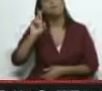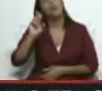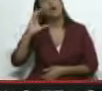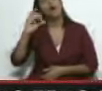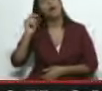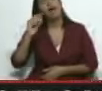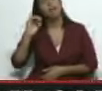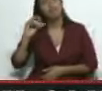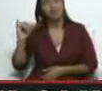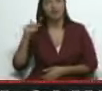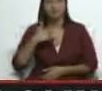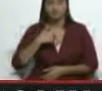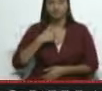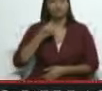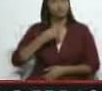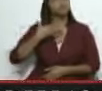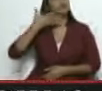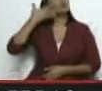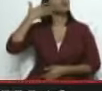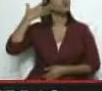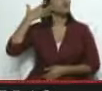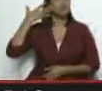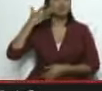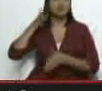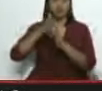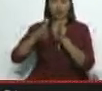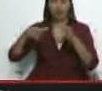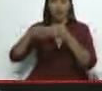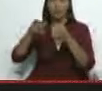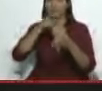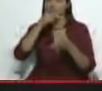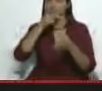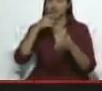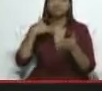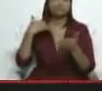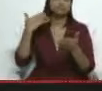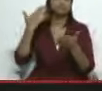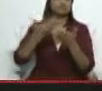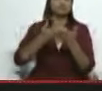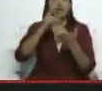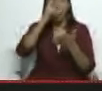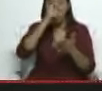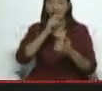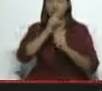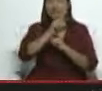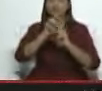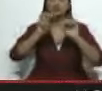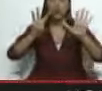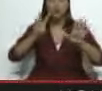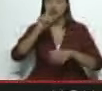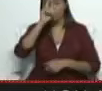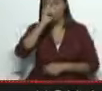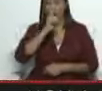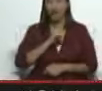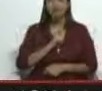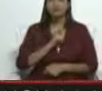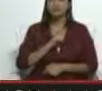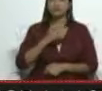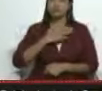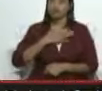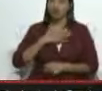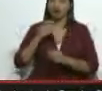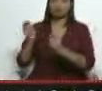orgullo en el partido del pueblo antes de cumplir 18 años y esto que hoy recibo es una gran